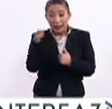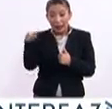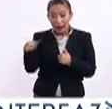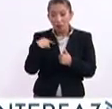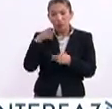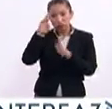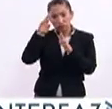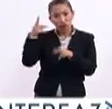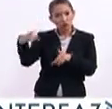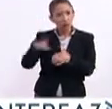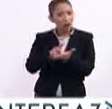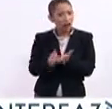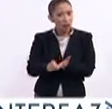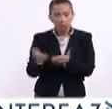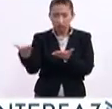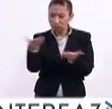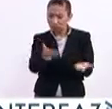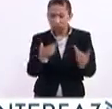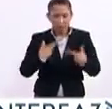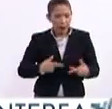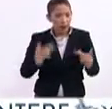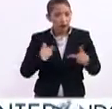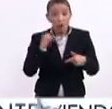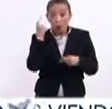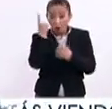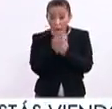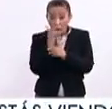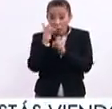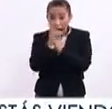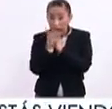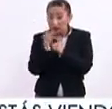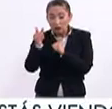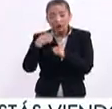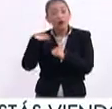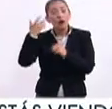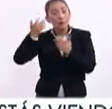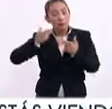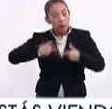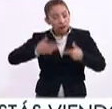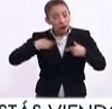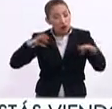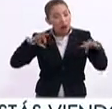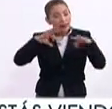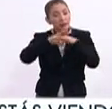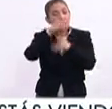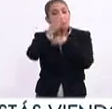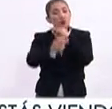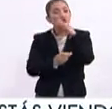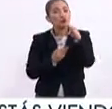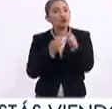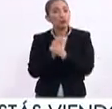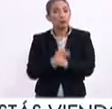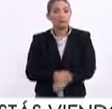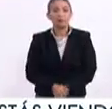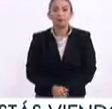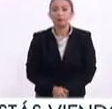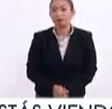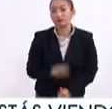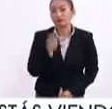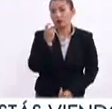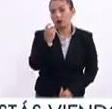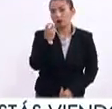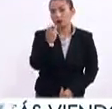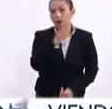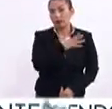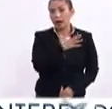respeten sus derechos humanos al ser ciudadanos, no solamente de un país, sino ciudadanos del mundo. Y en ese sentido